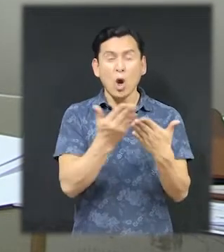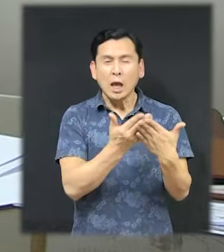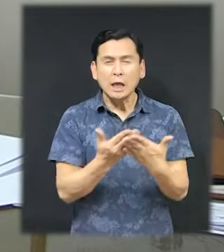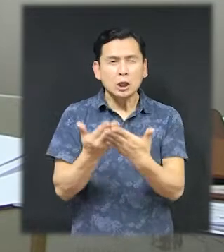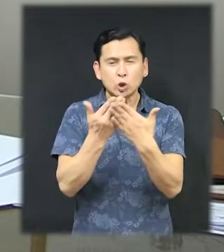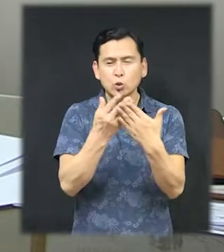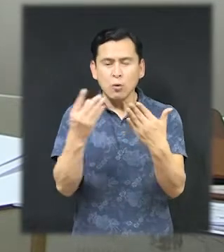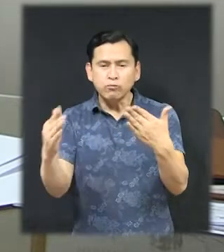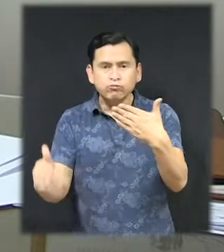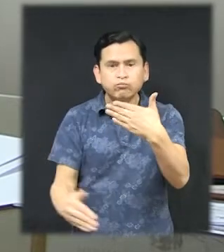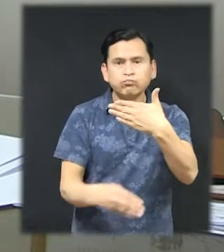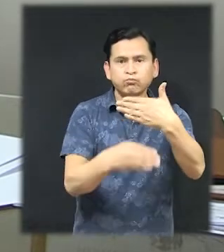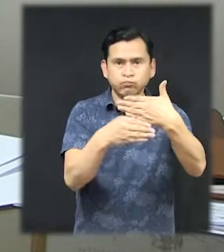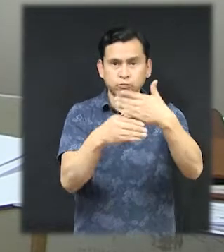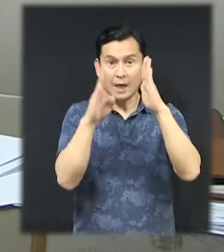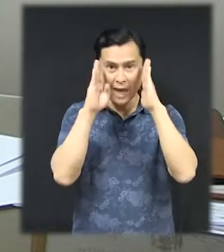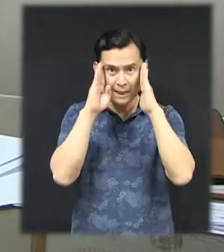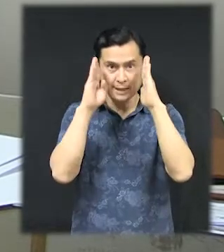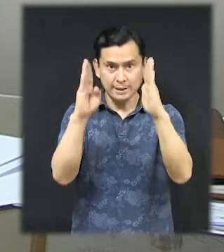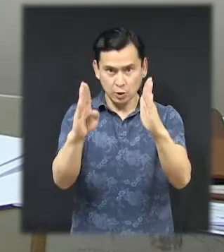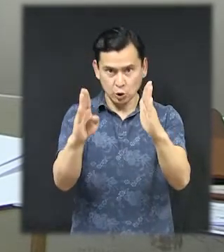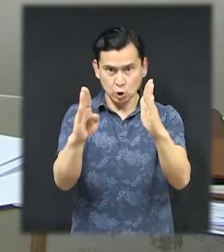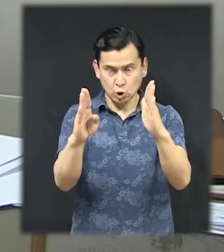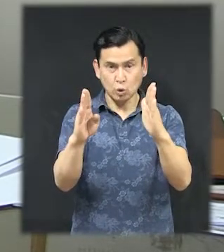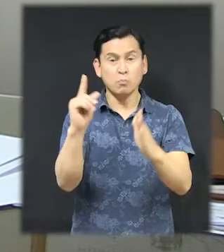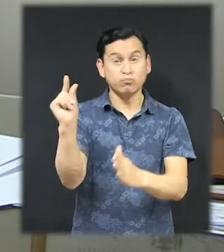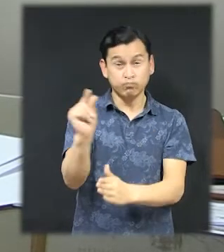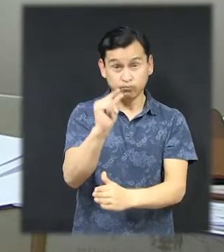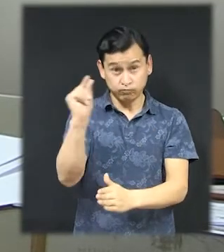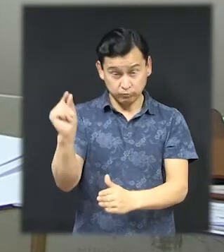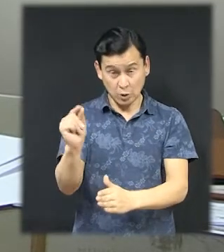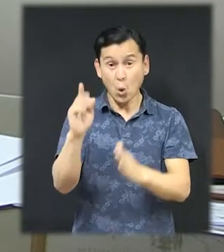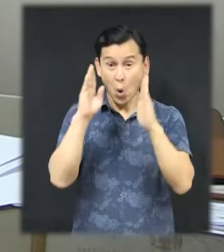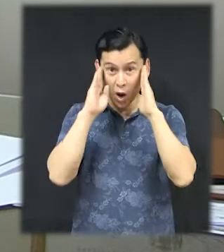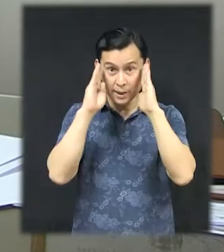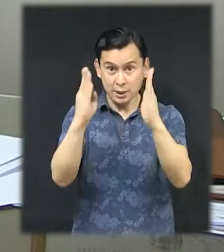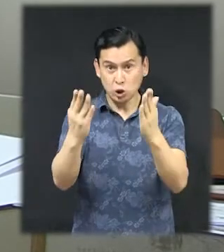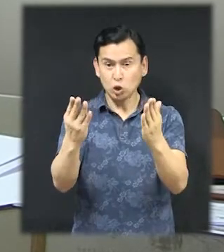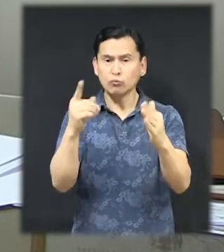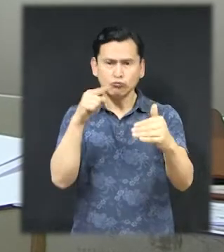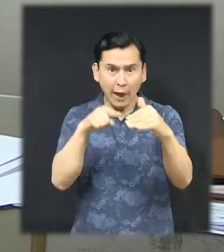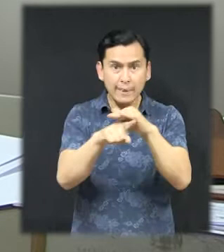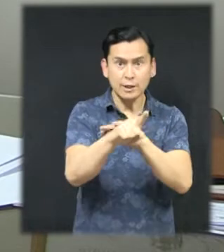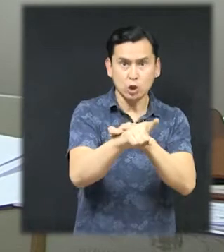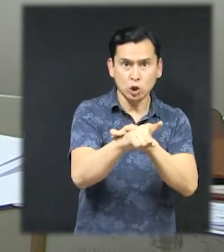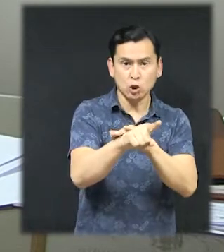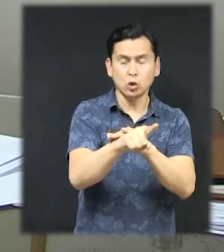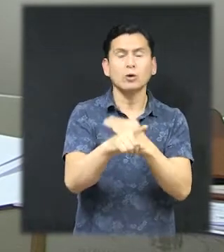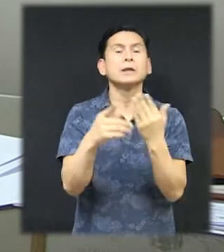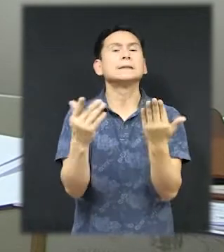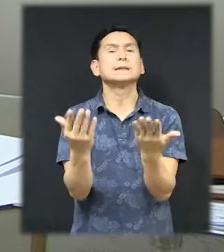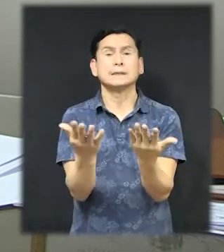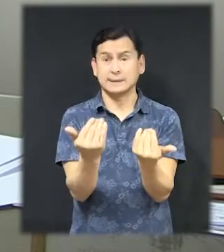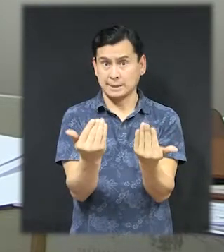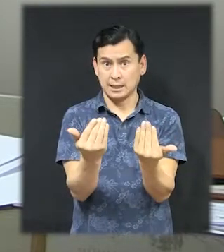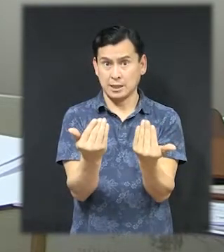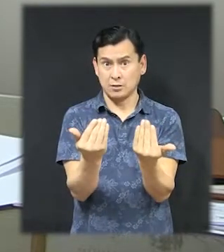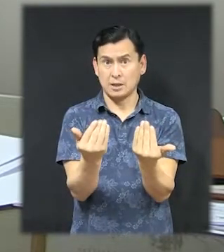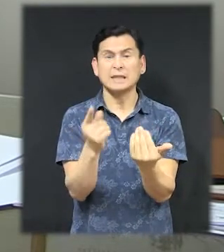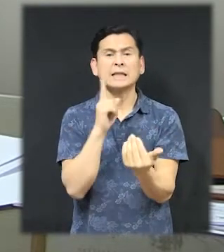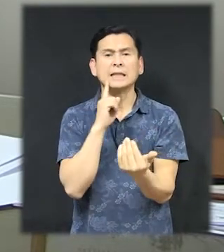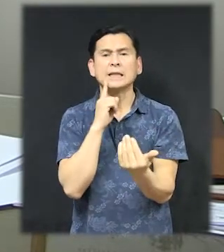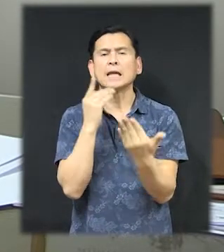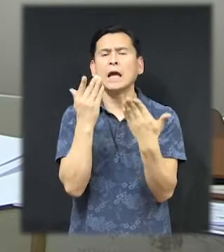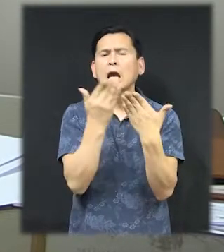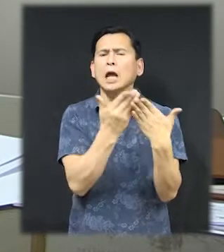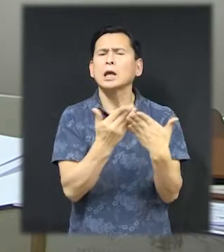cerrada, es necesario que tengamos un análisis del comportamiento de las garantías GES. Un